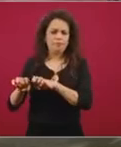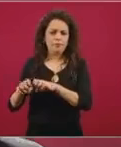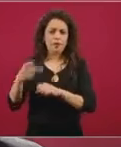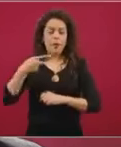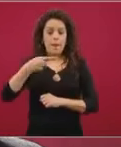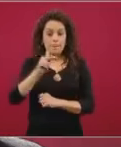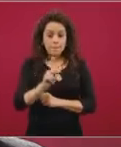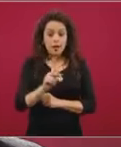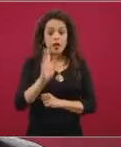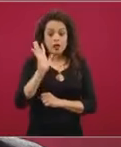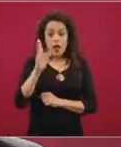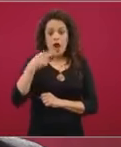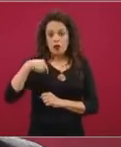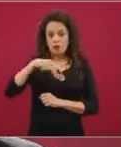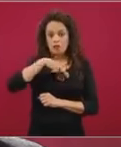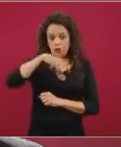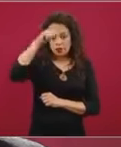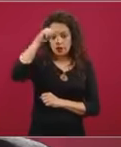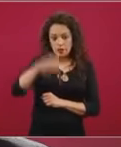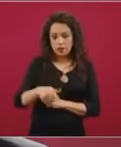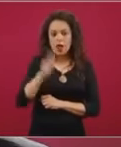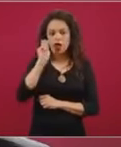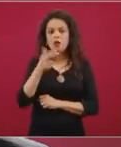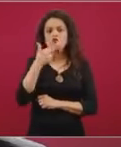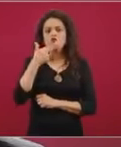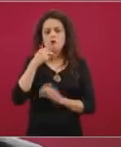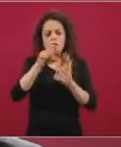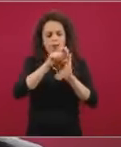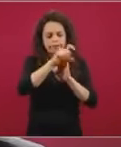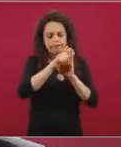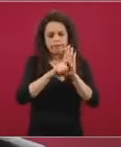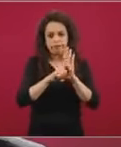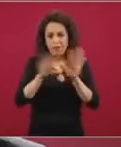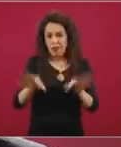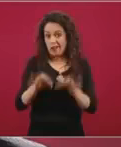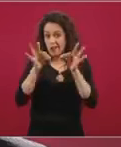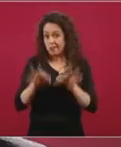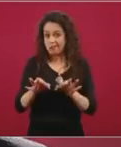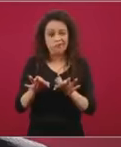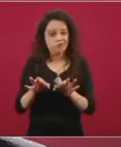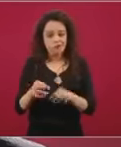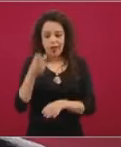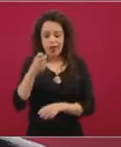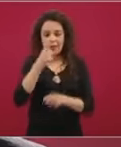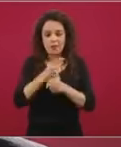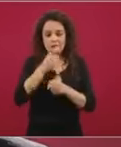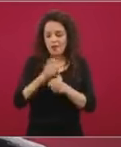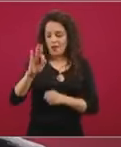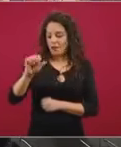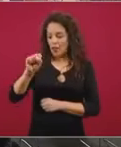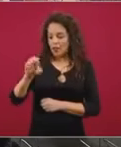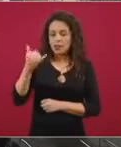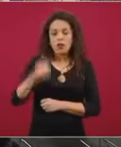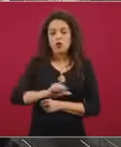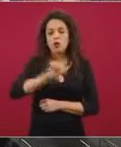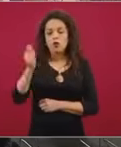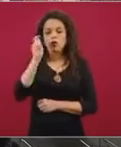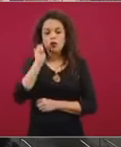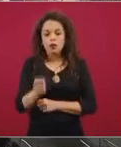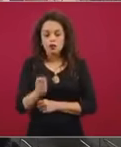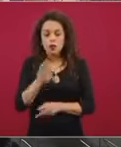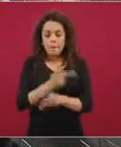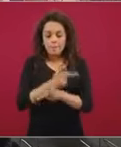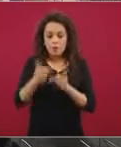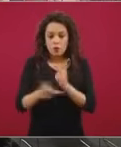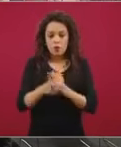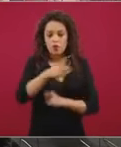uso inconsistente de los etiquetados todavía en esta primera fase, y también una presentación inconsistente. Los